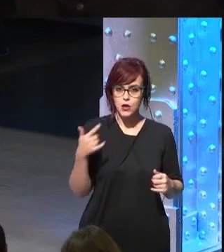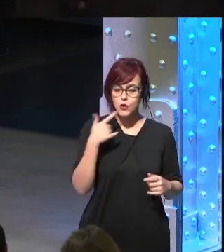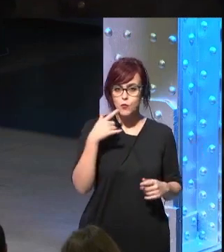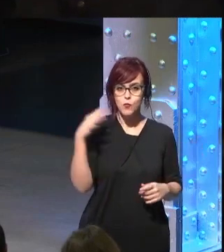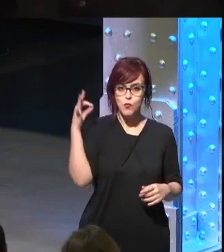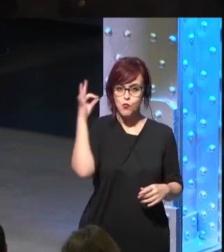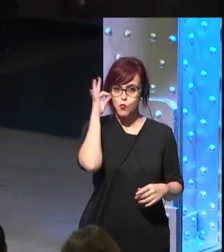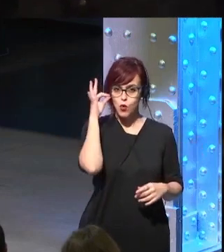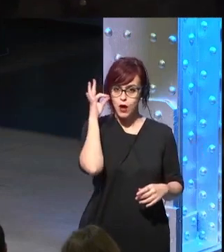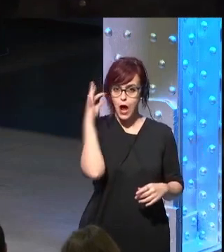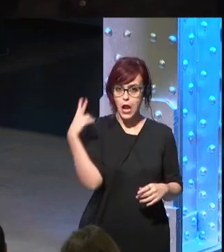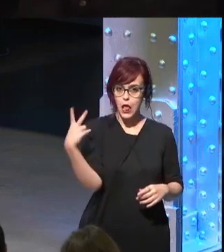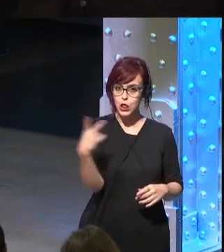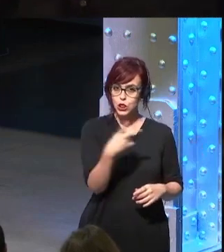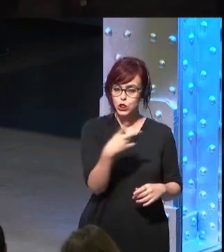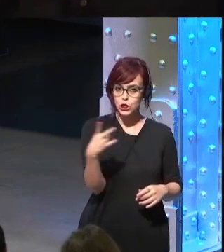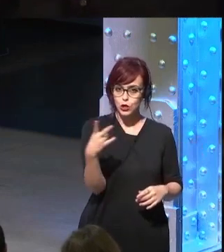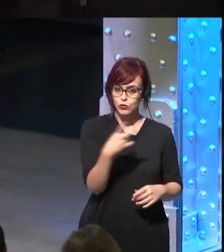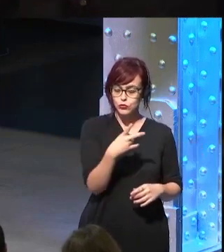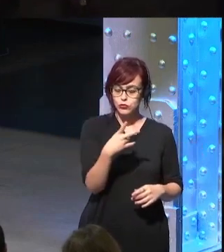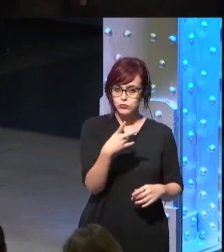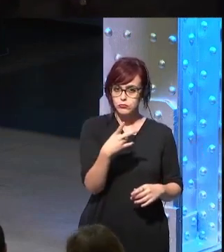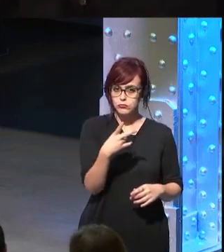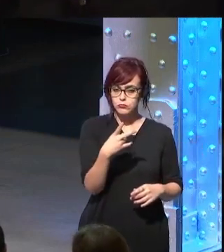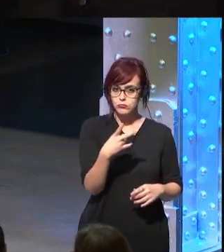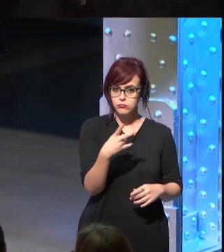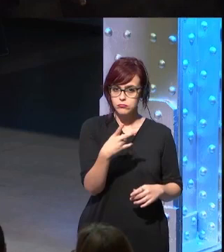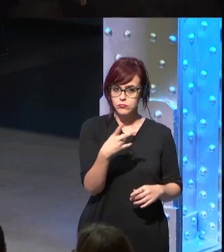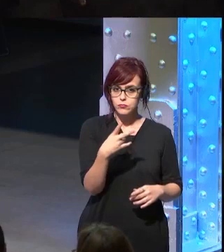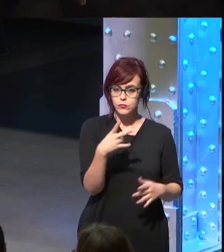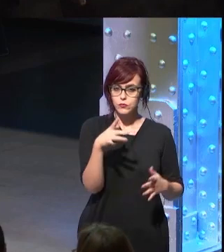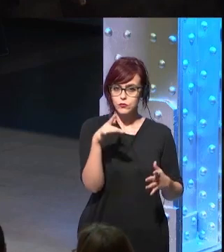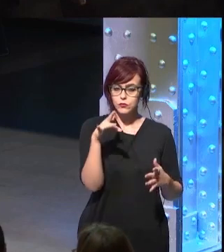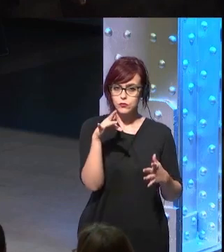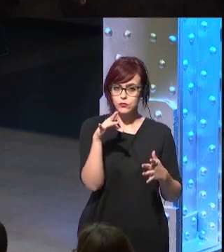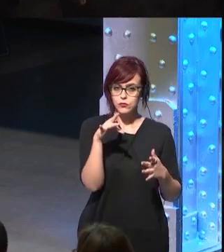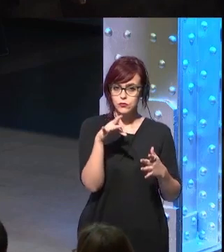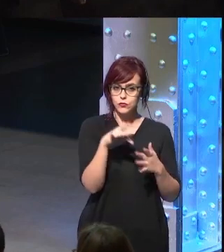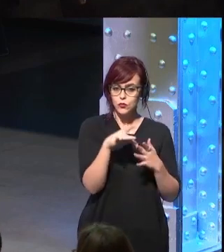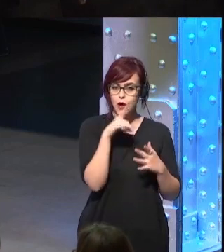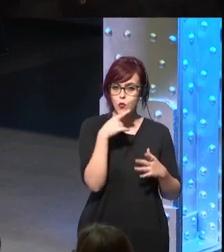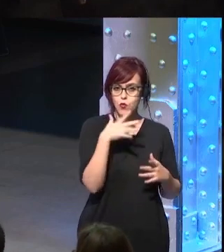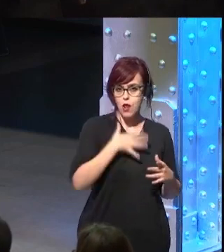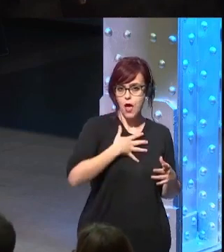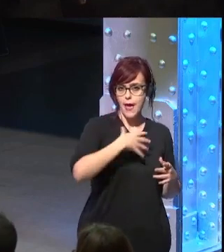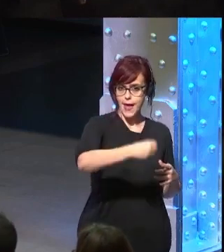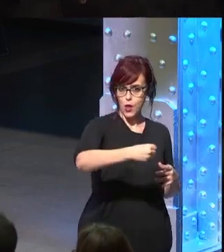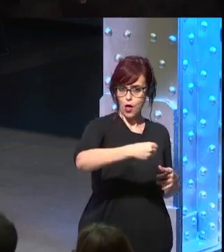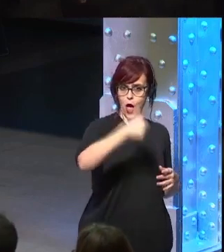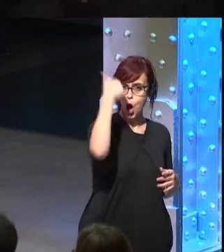cuya proyección ha sido el haber sido sublimadas por el amor a un héroe, al